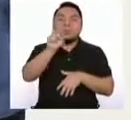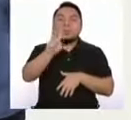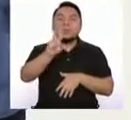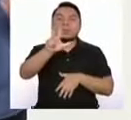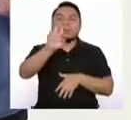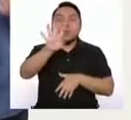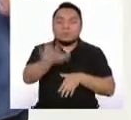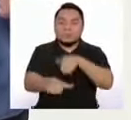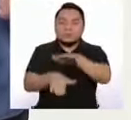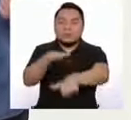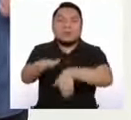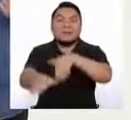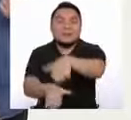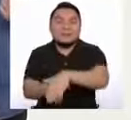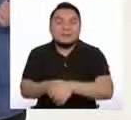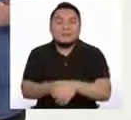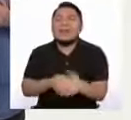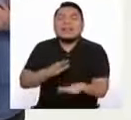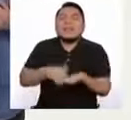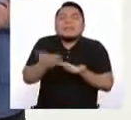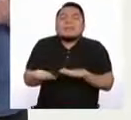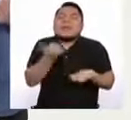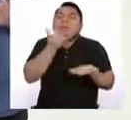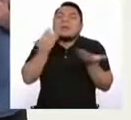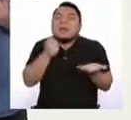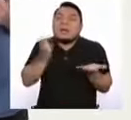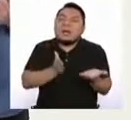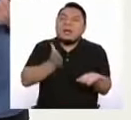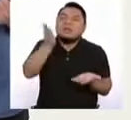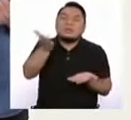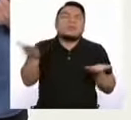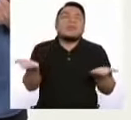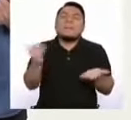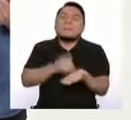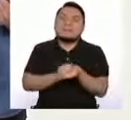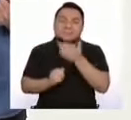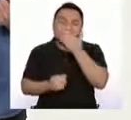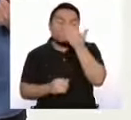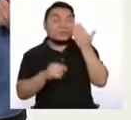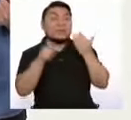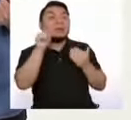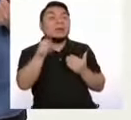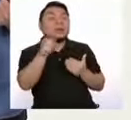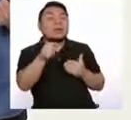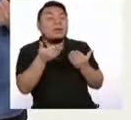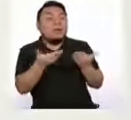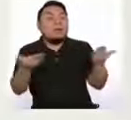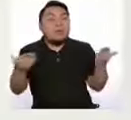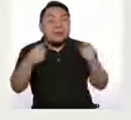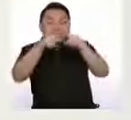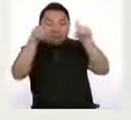¿Qué debieron tener en cuenta para saber a dónde ir? ¡Las cosas del mapa!